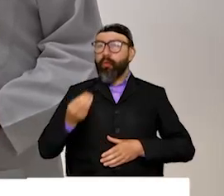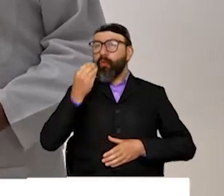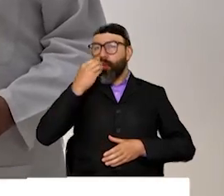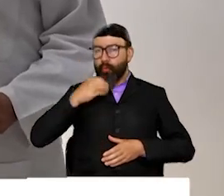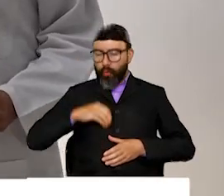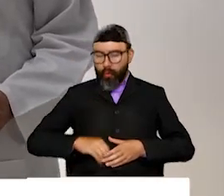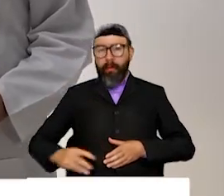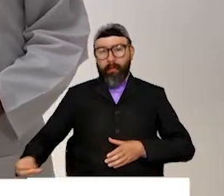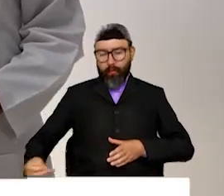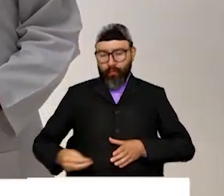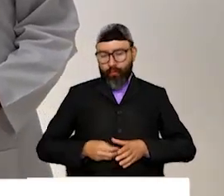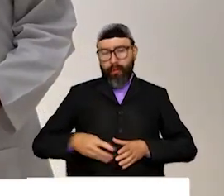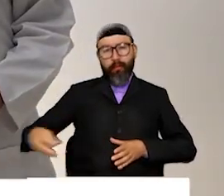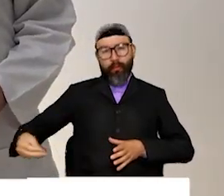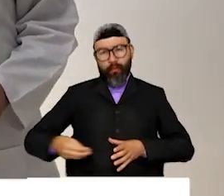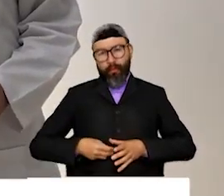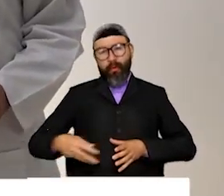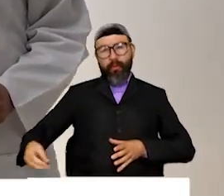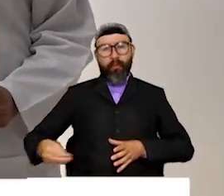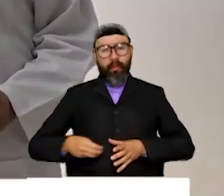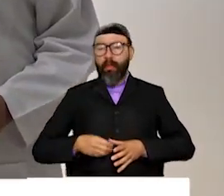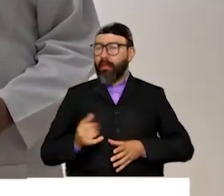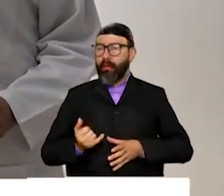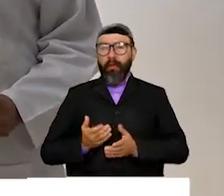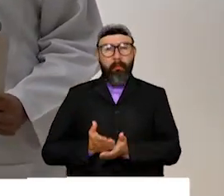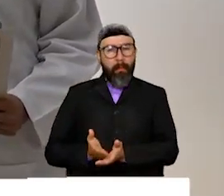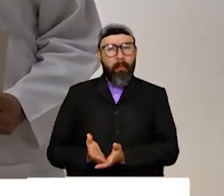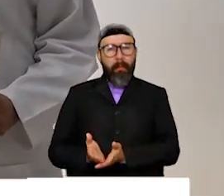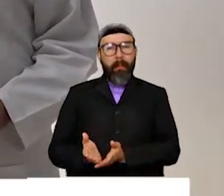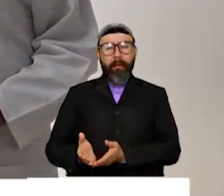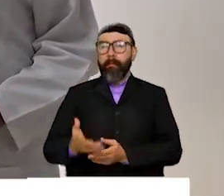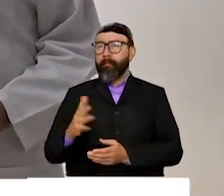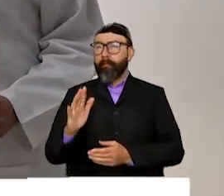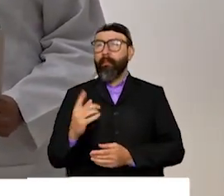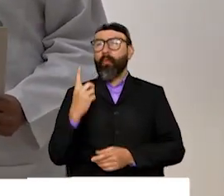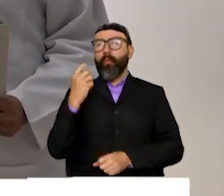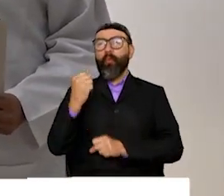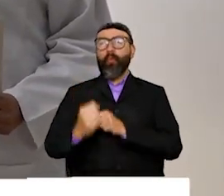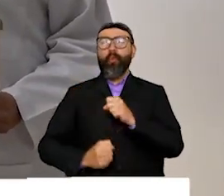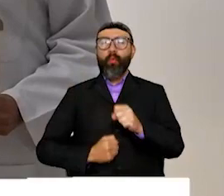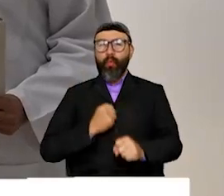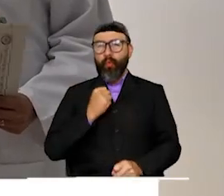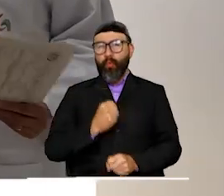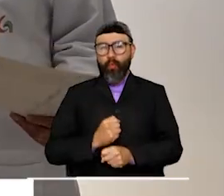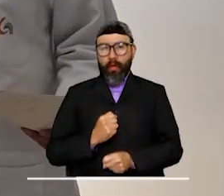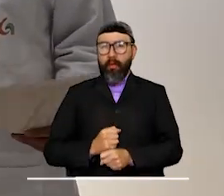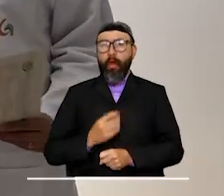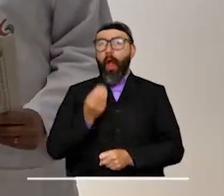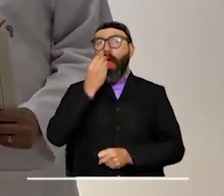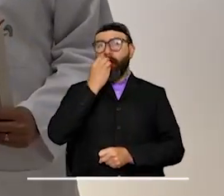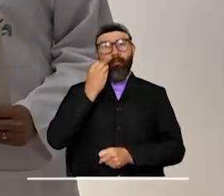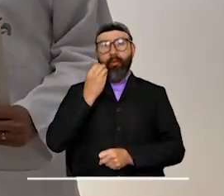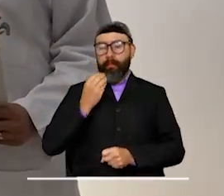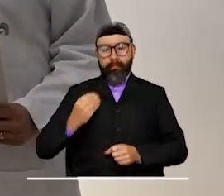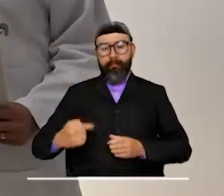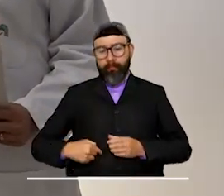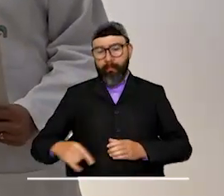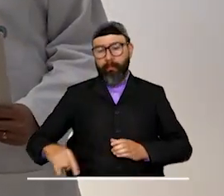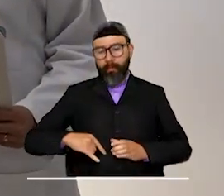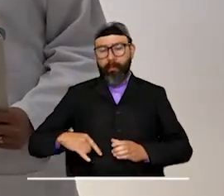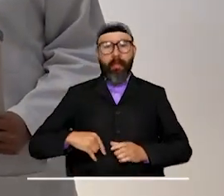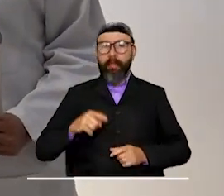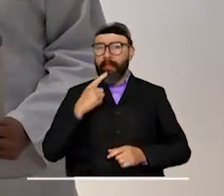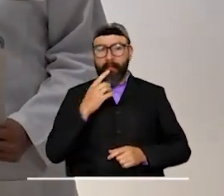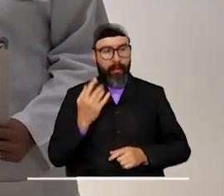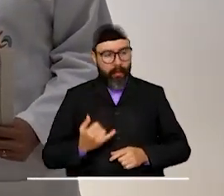gastrostomía, y duró con esta sonda aproximadamente un año. Y le dijeron que no pudieron retirar el tumor porque